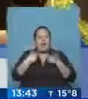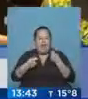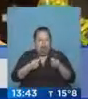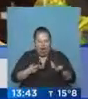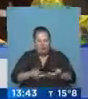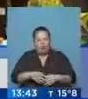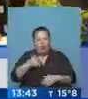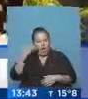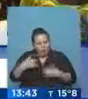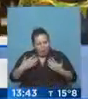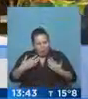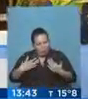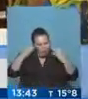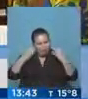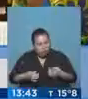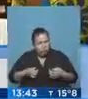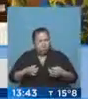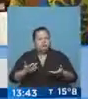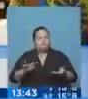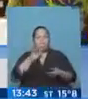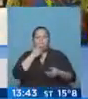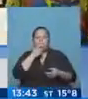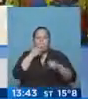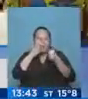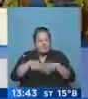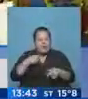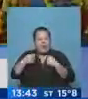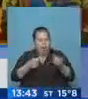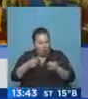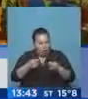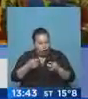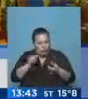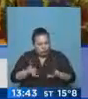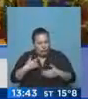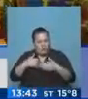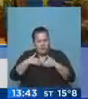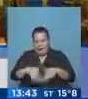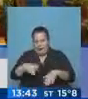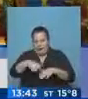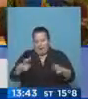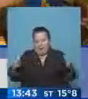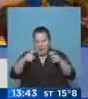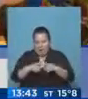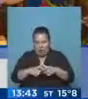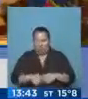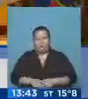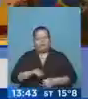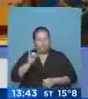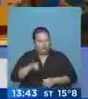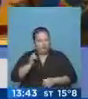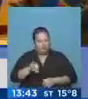hay una posibilidad concreta de de acceder a negocios y emprendimientos a partir de encuentros como este